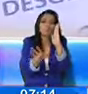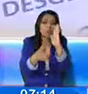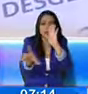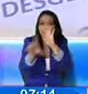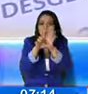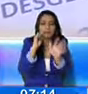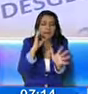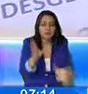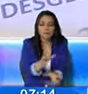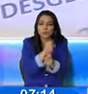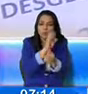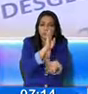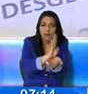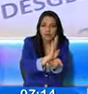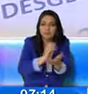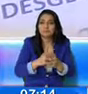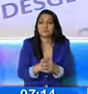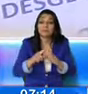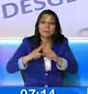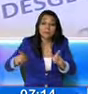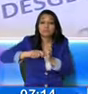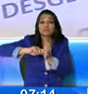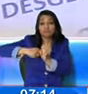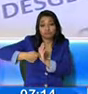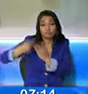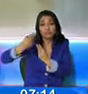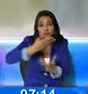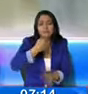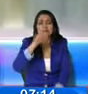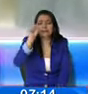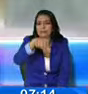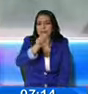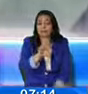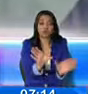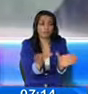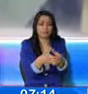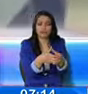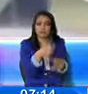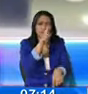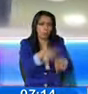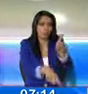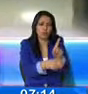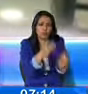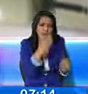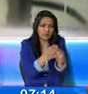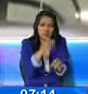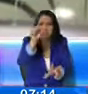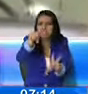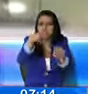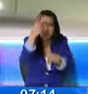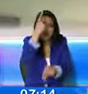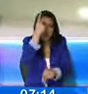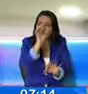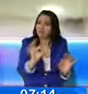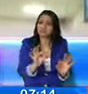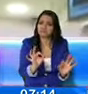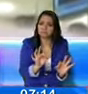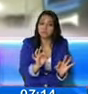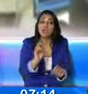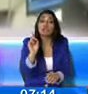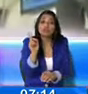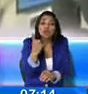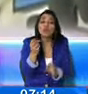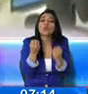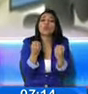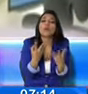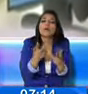Seguridad Social. Ante ello, el informe de la Contraloría señala que la comisión no tenía como objetivo determinar si había o no deuda, sino determinar